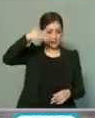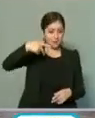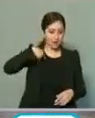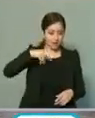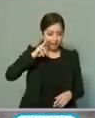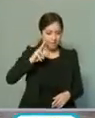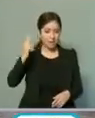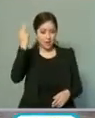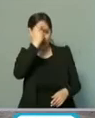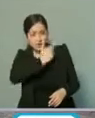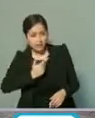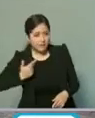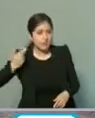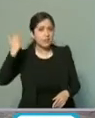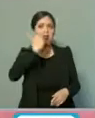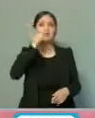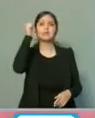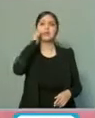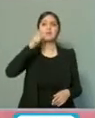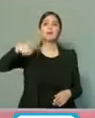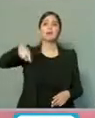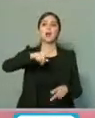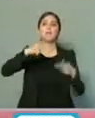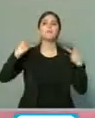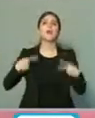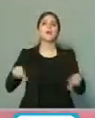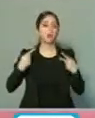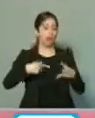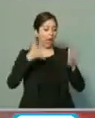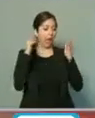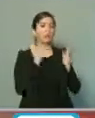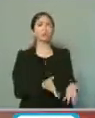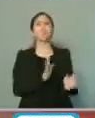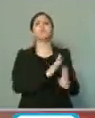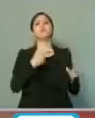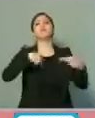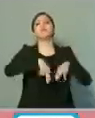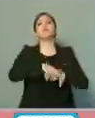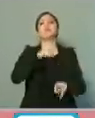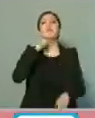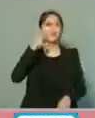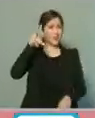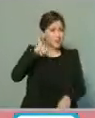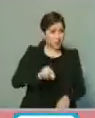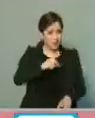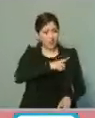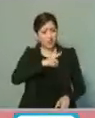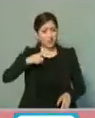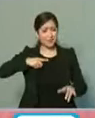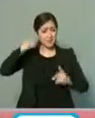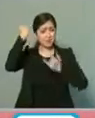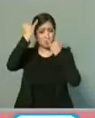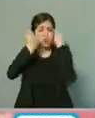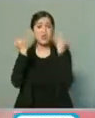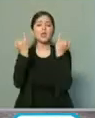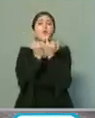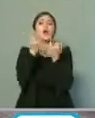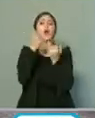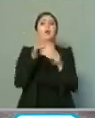clavado y decir, ya ahora hacemos todo tan automático. Claro, que y fíjate eso que no puede ser automático. esto que dices es importante porque también habla de los aspectos de la